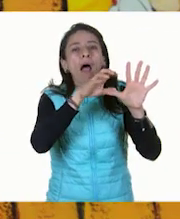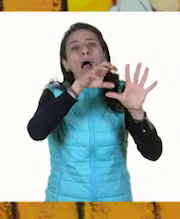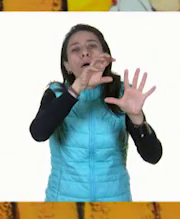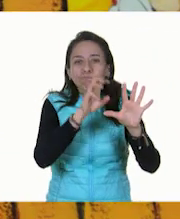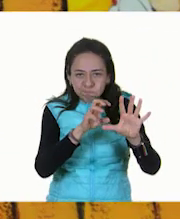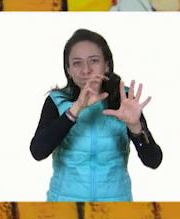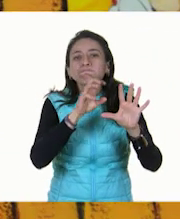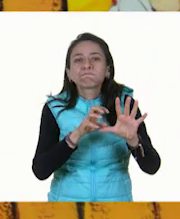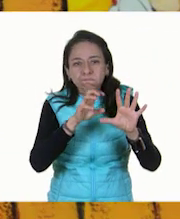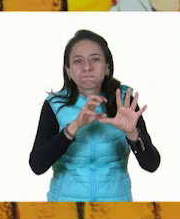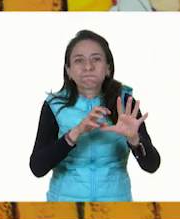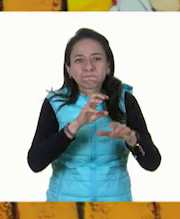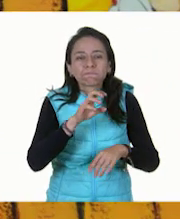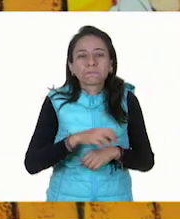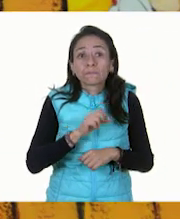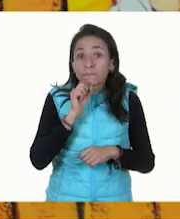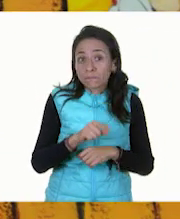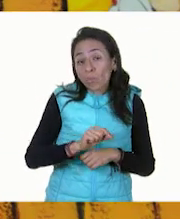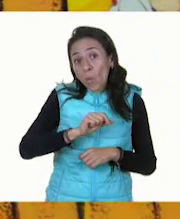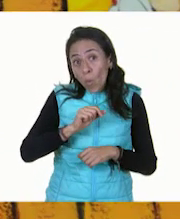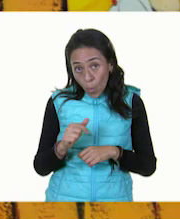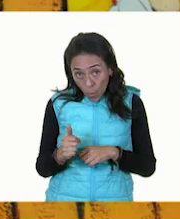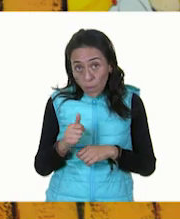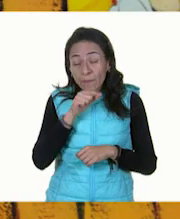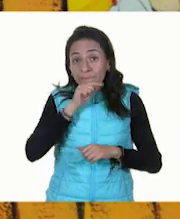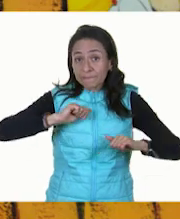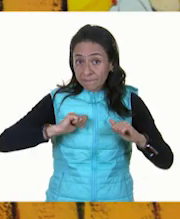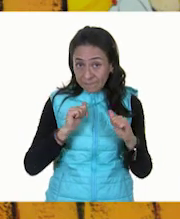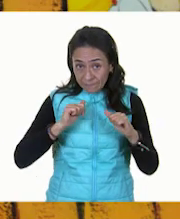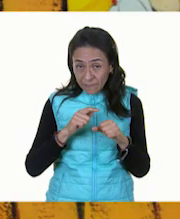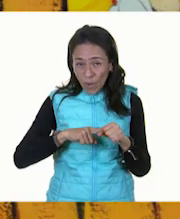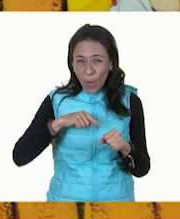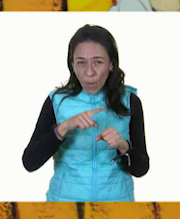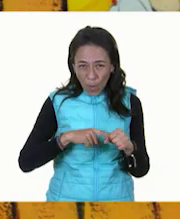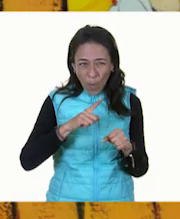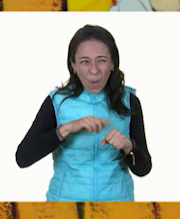La gallina color crema pone donde no se quema.